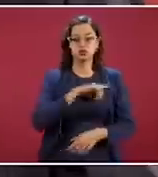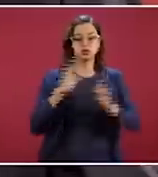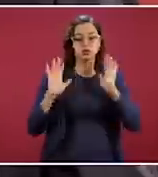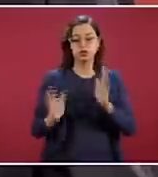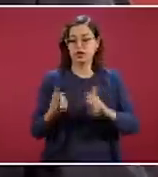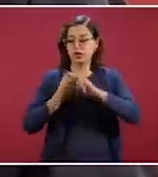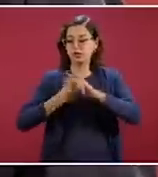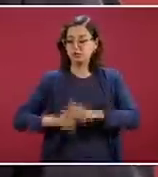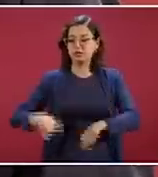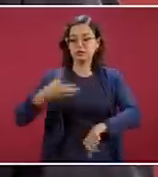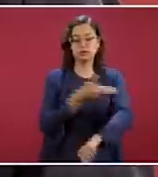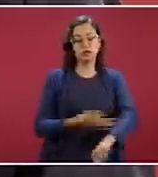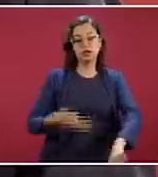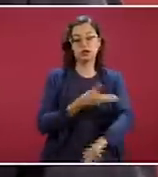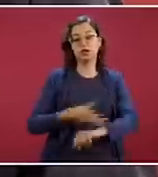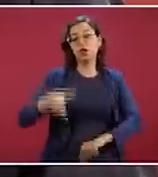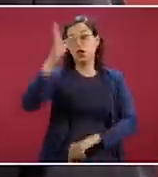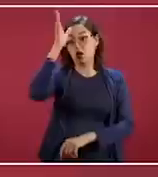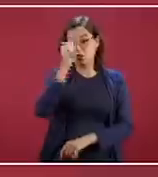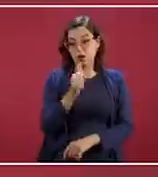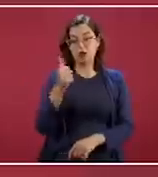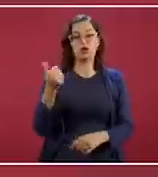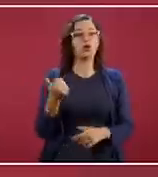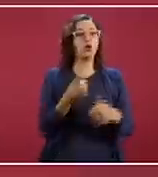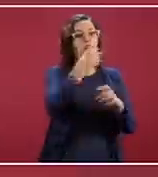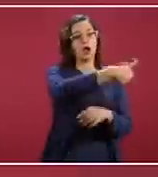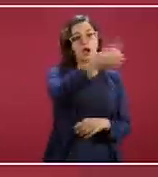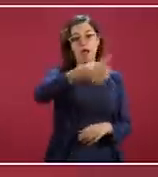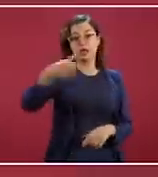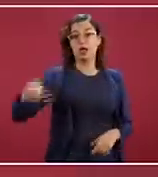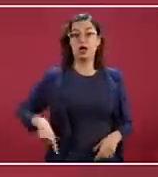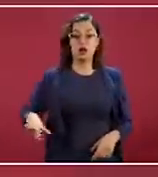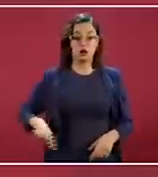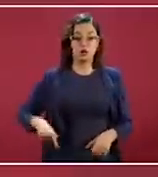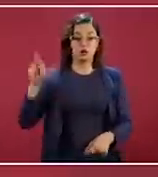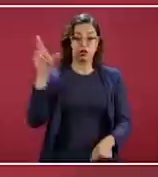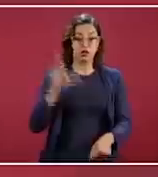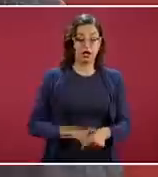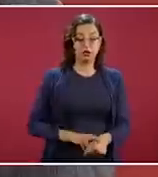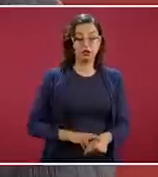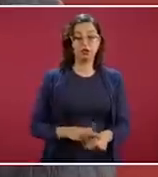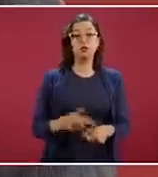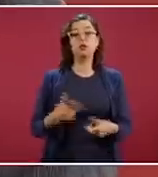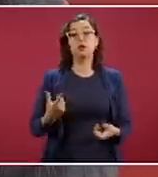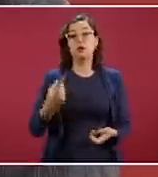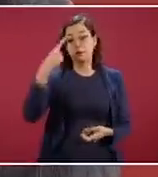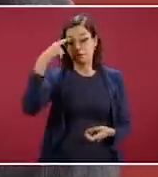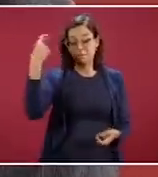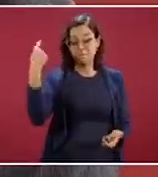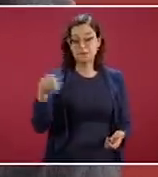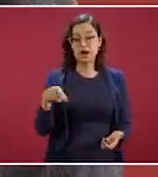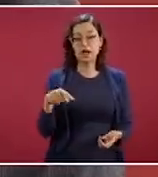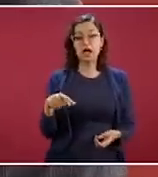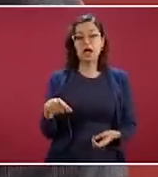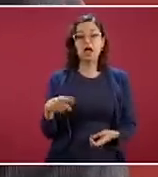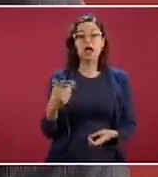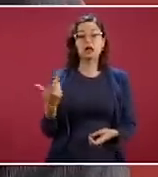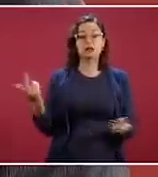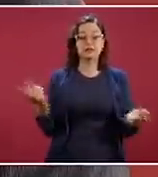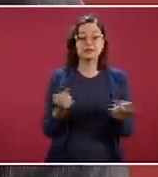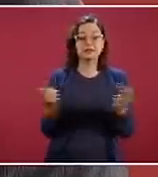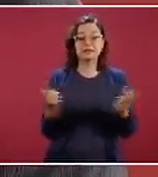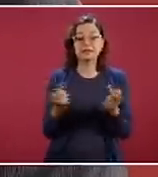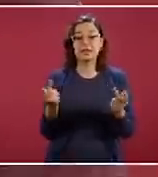con los gobernadores, de acuerdo a lo que más se necesite,